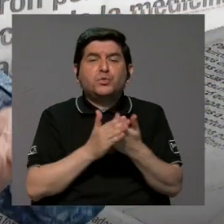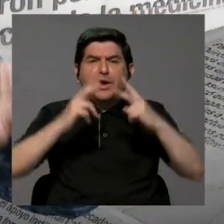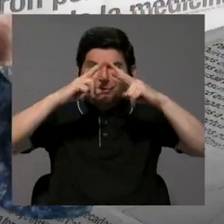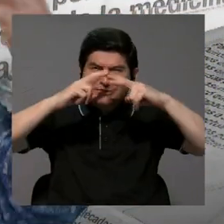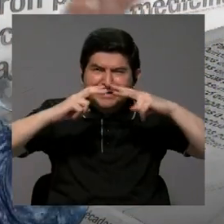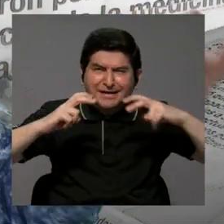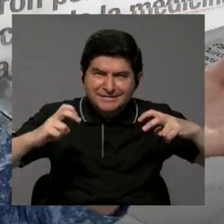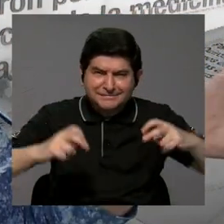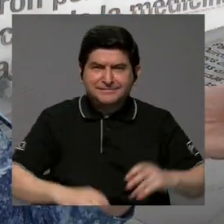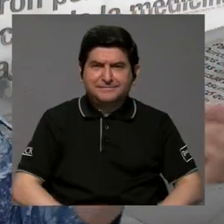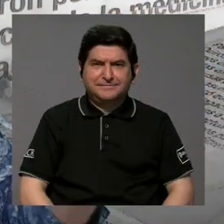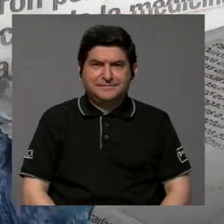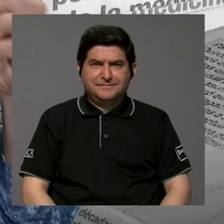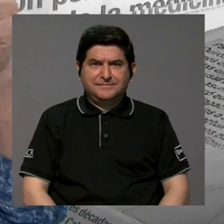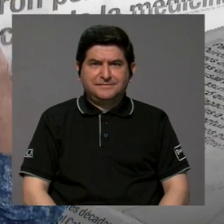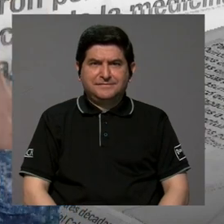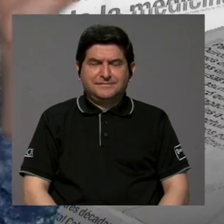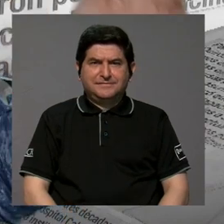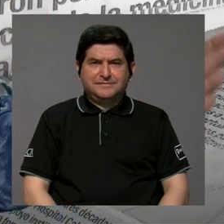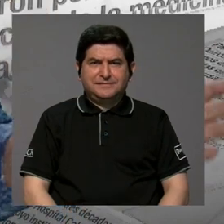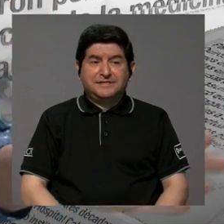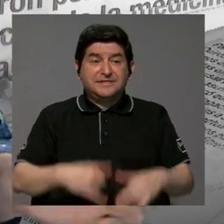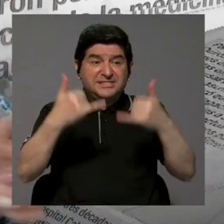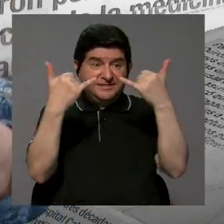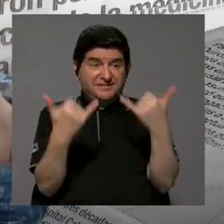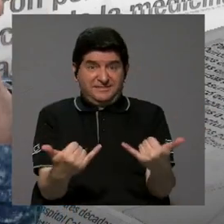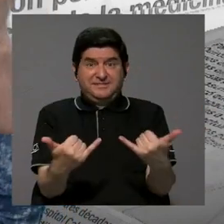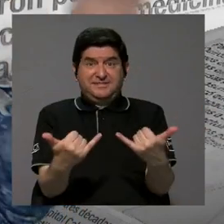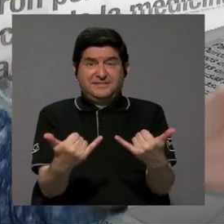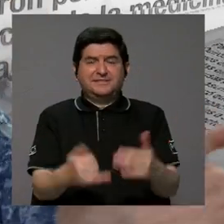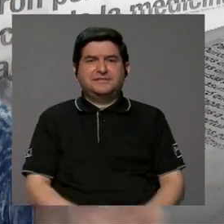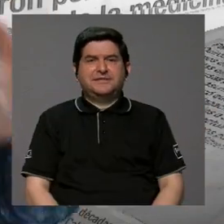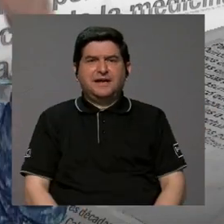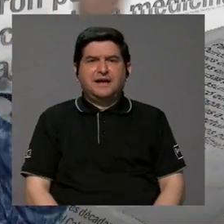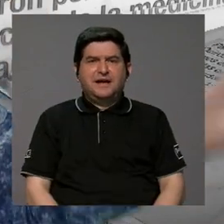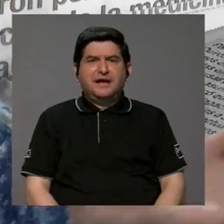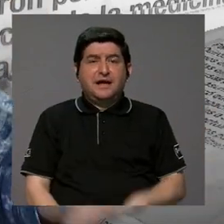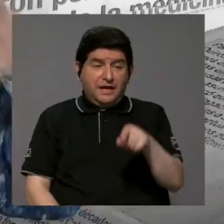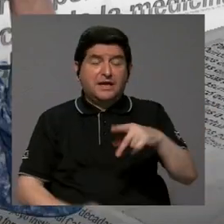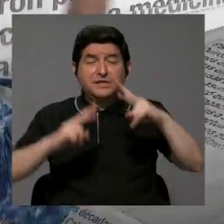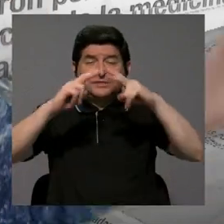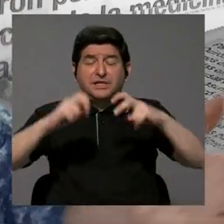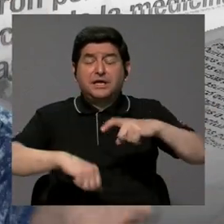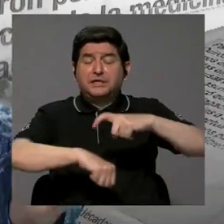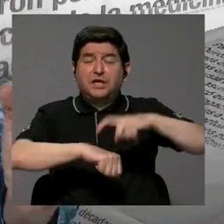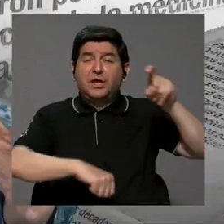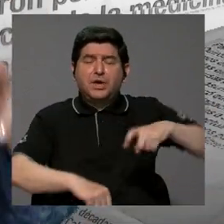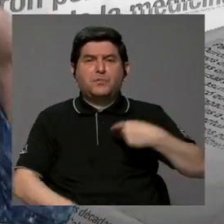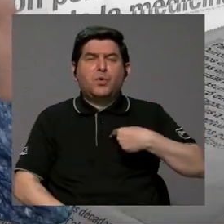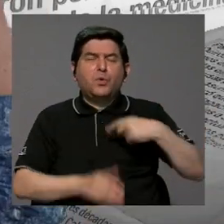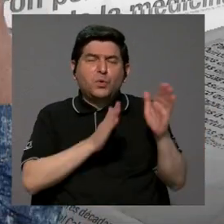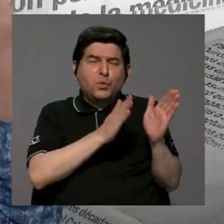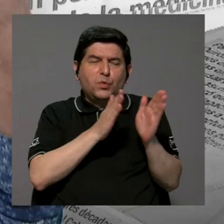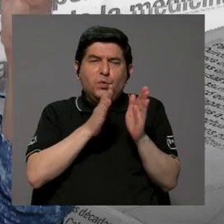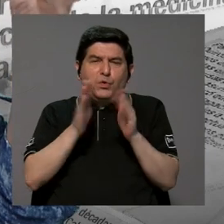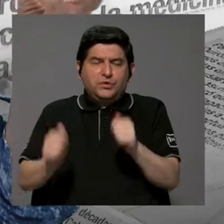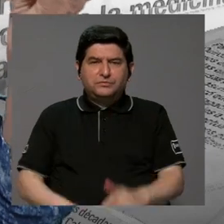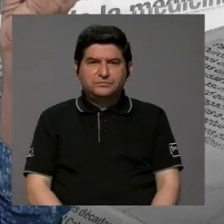exámenes, o sea, y pensar, si ya de por sí los exámenes llevan su tiempo, uno tiene que prepararse,